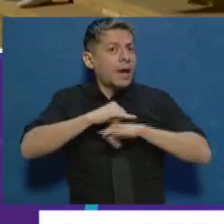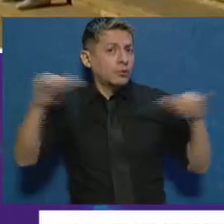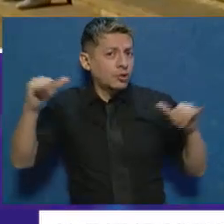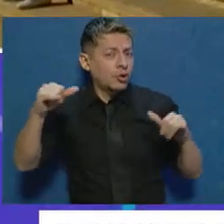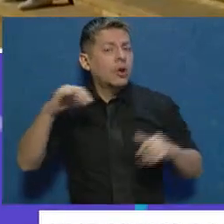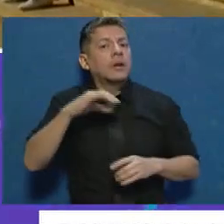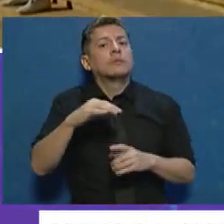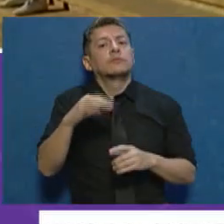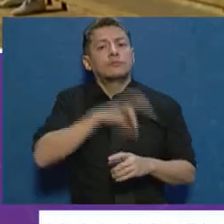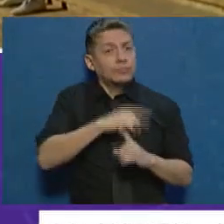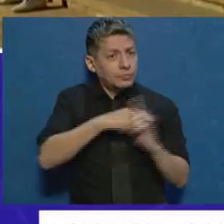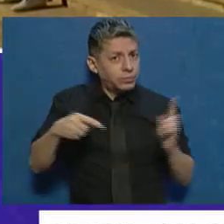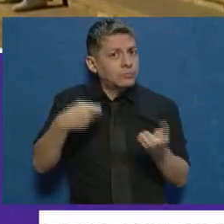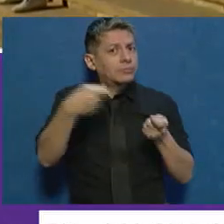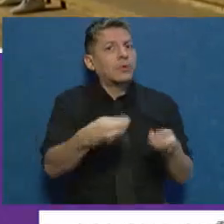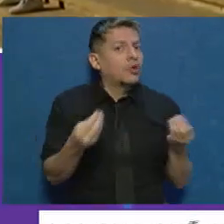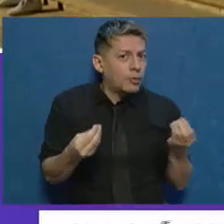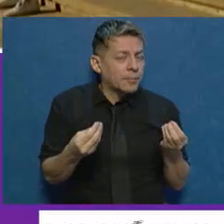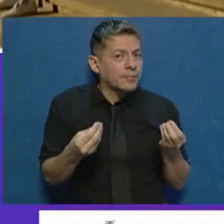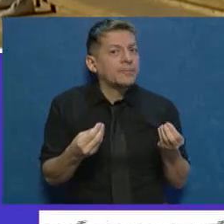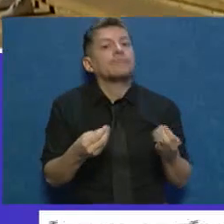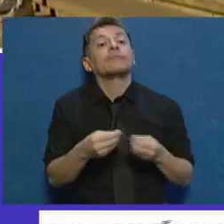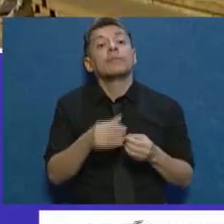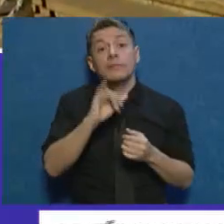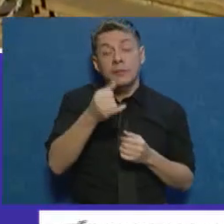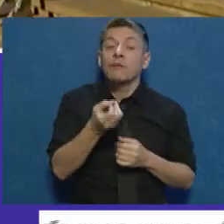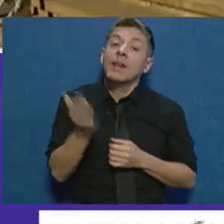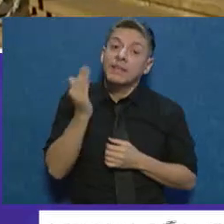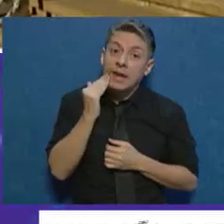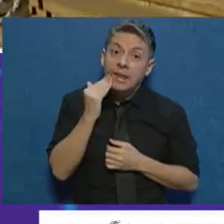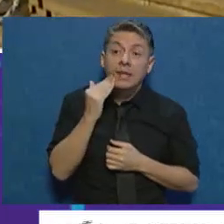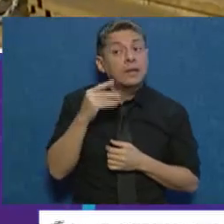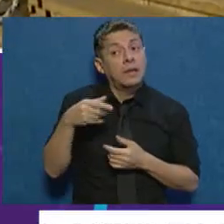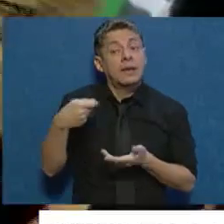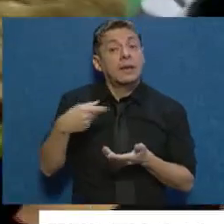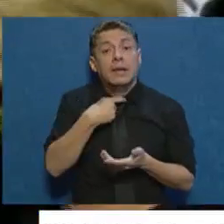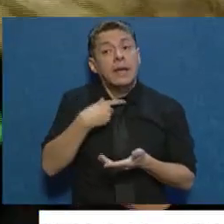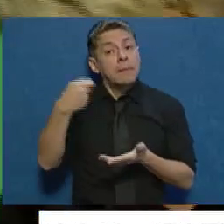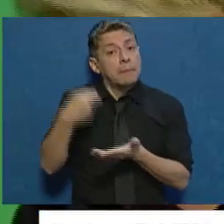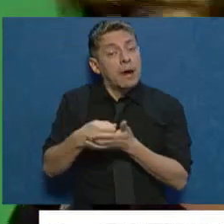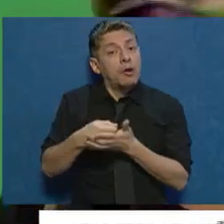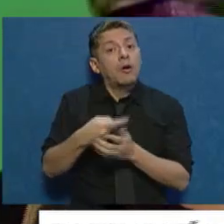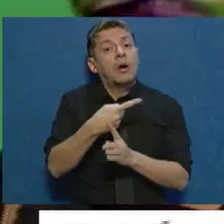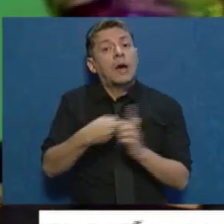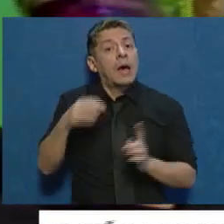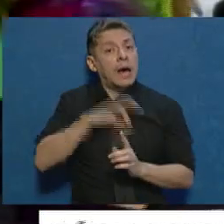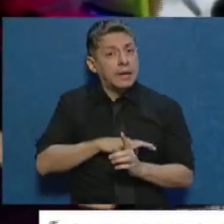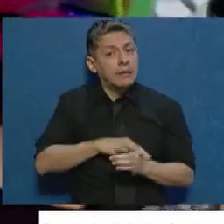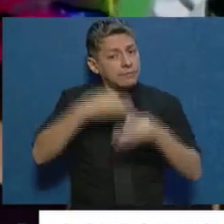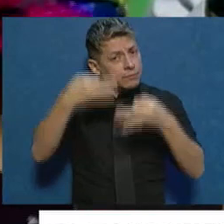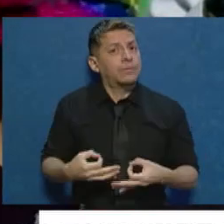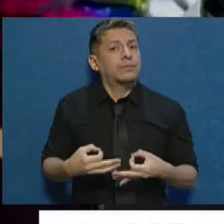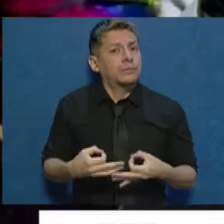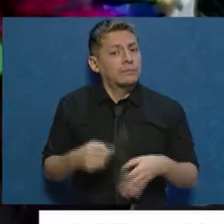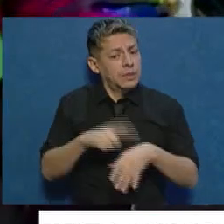han hecho en otros términos. Buenas tardes. Buenas tardes. Sí, obviamente, lo primero es el pago correcto del aguinaldo en tiempo y forma como corresponde. Y lo segundo, muy importante y